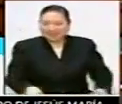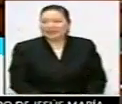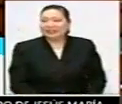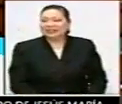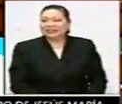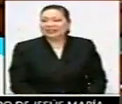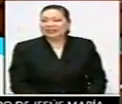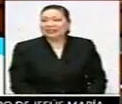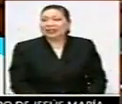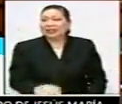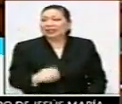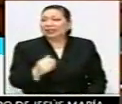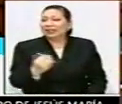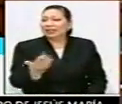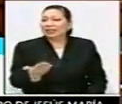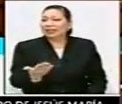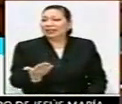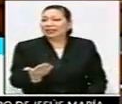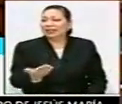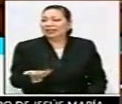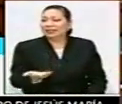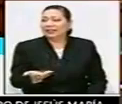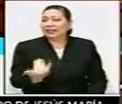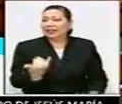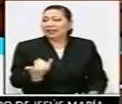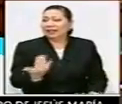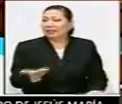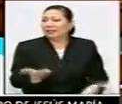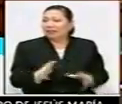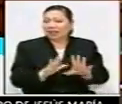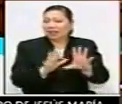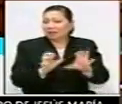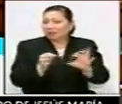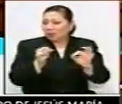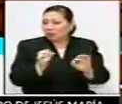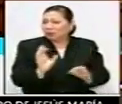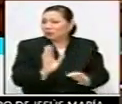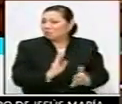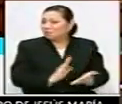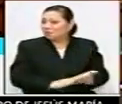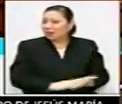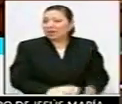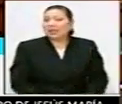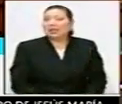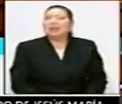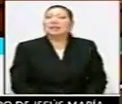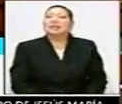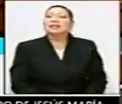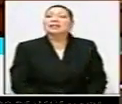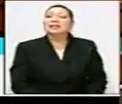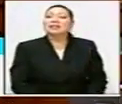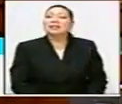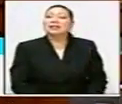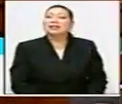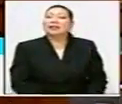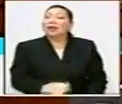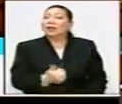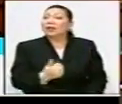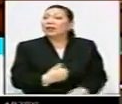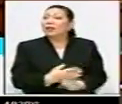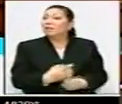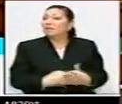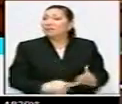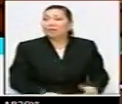siguiente. Hay una... Aquí no estamos evaluando si es justa o injusta de una u otra